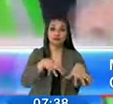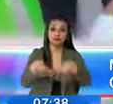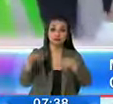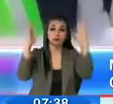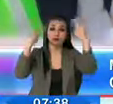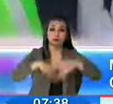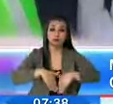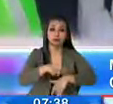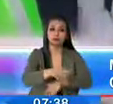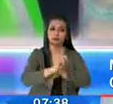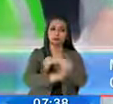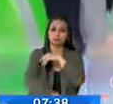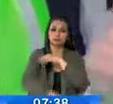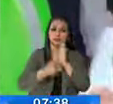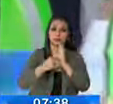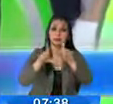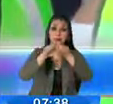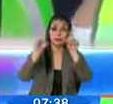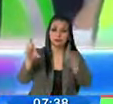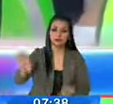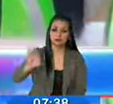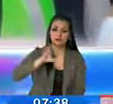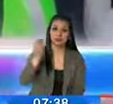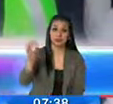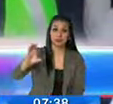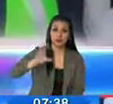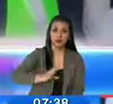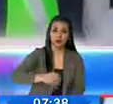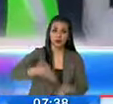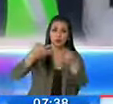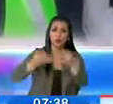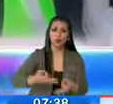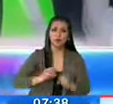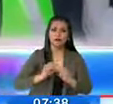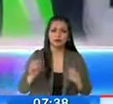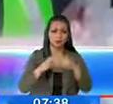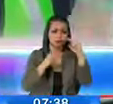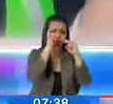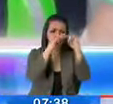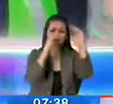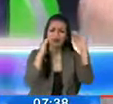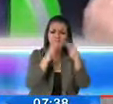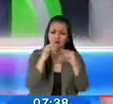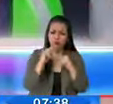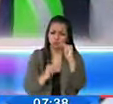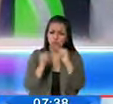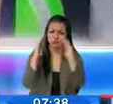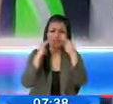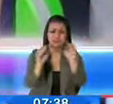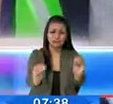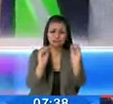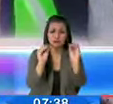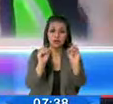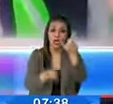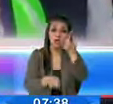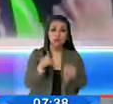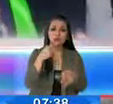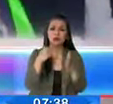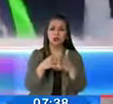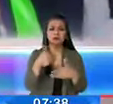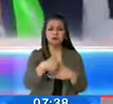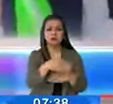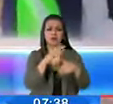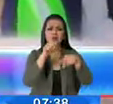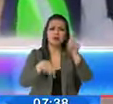que no han cumplido, habiendo recibido el anticipo y habiendo en algunos casos ni siquiera puesto un bloque, en algunos casos dejado a